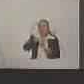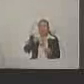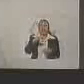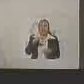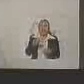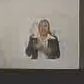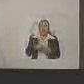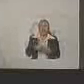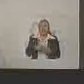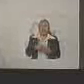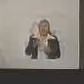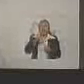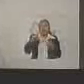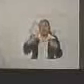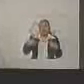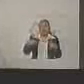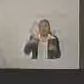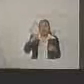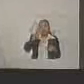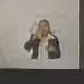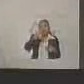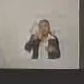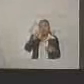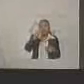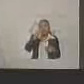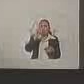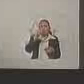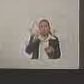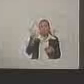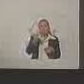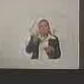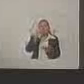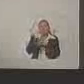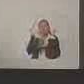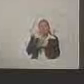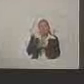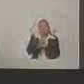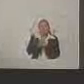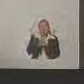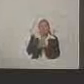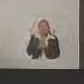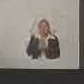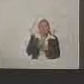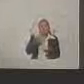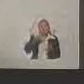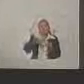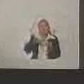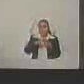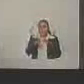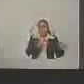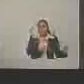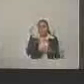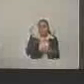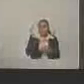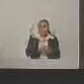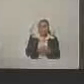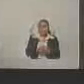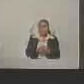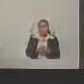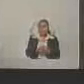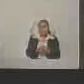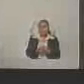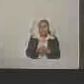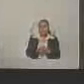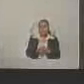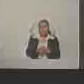Aquellos que estén en esa cadena de corrupción tendrán que pagar el justo... 10 segundos. Muchas gracias. Tendrán que pagar